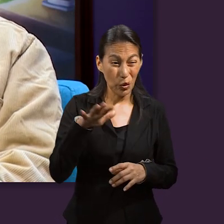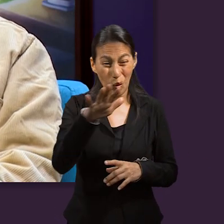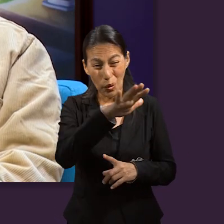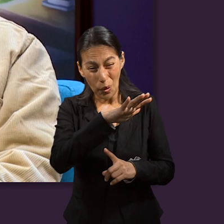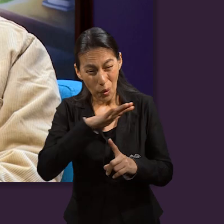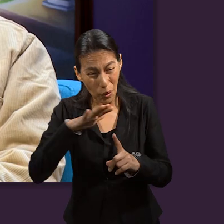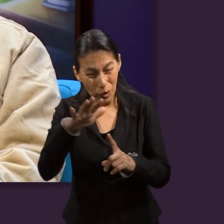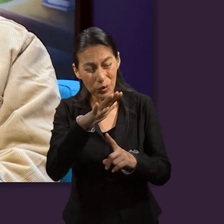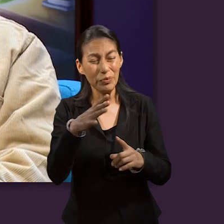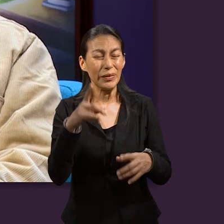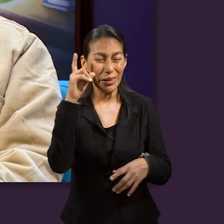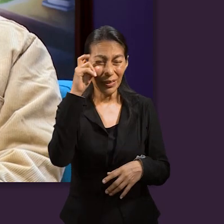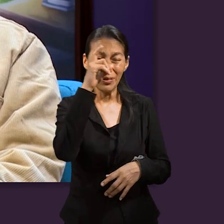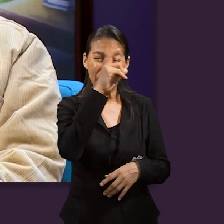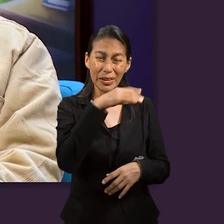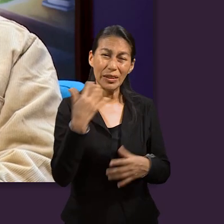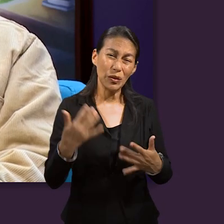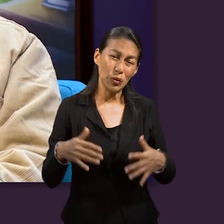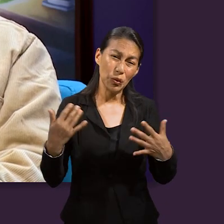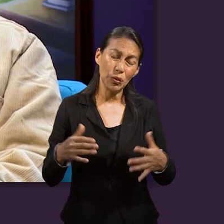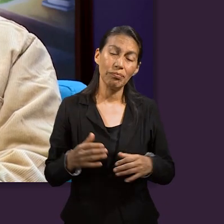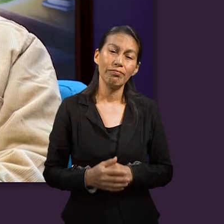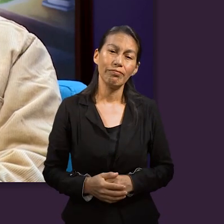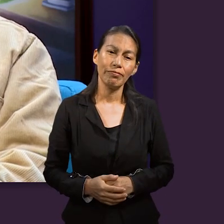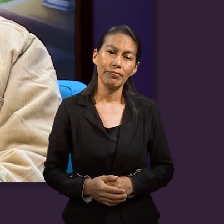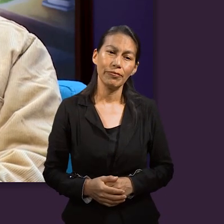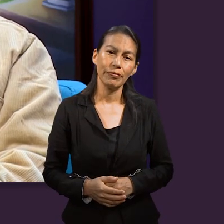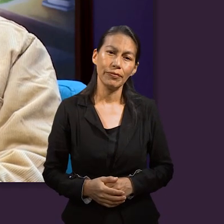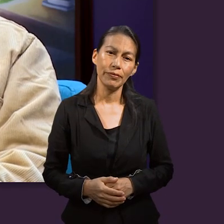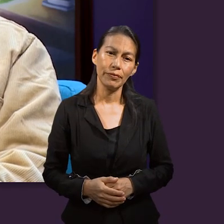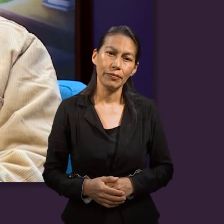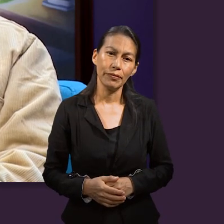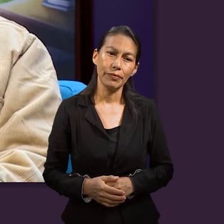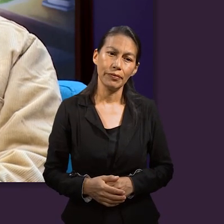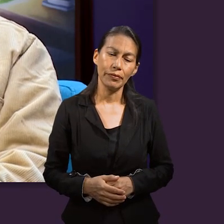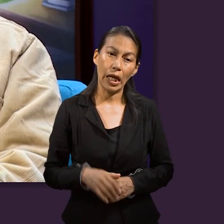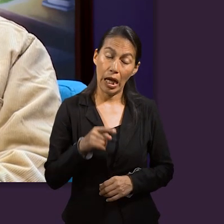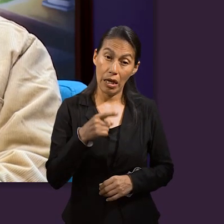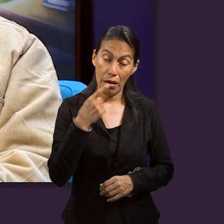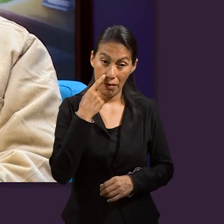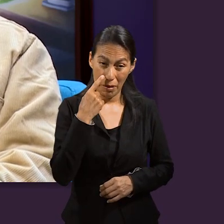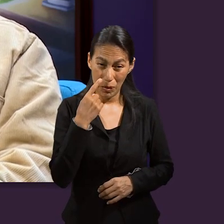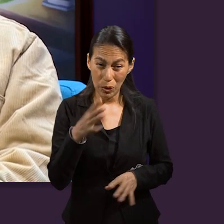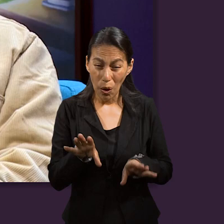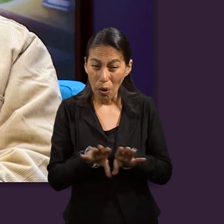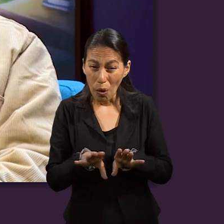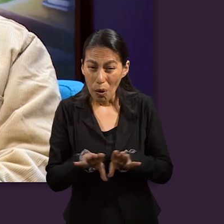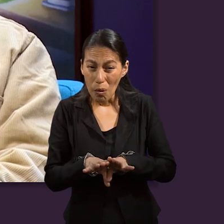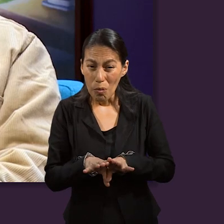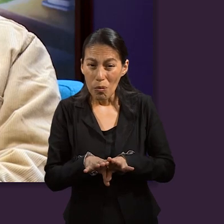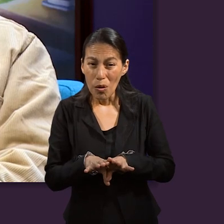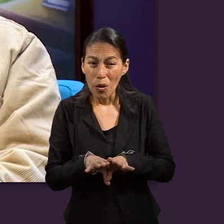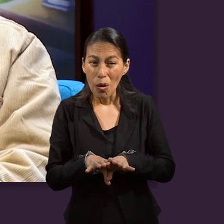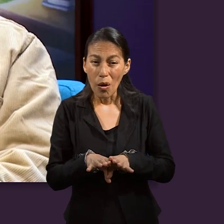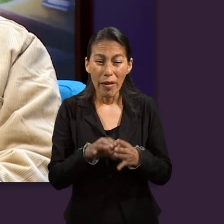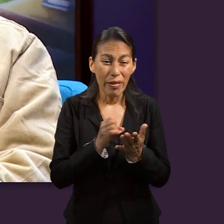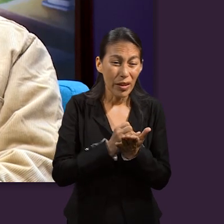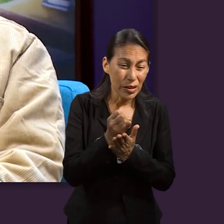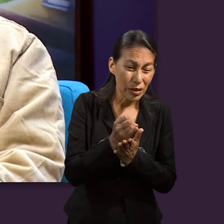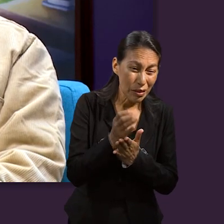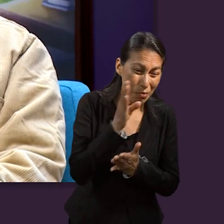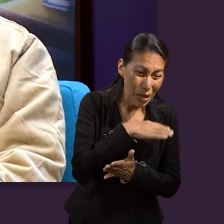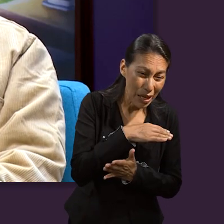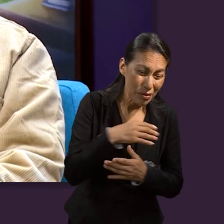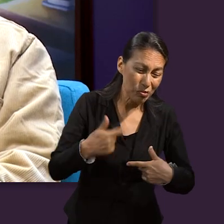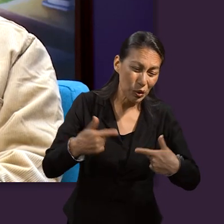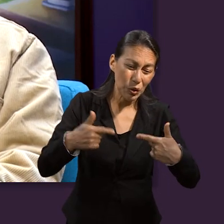etcétera y pues lo estamos viendo en este en esta parte de la historia las consecuencias de las